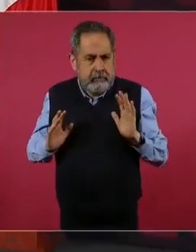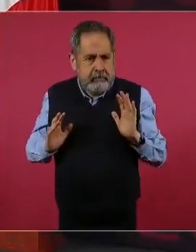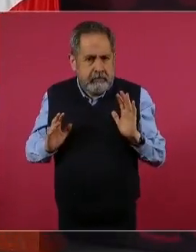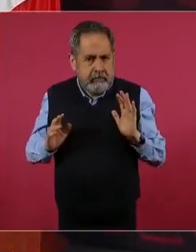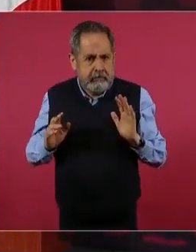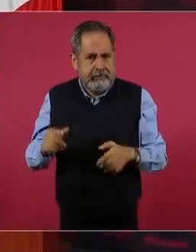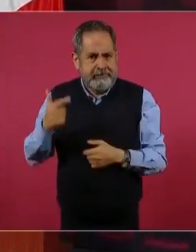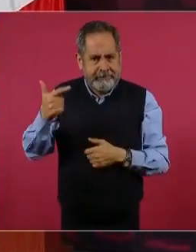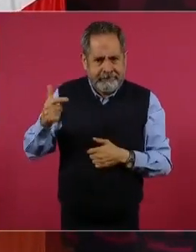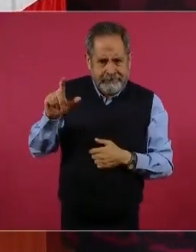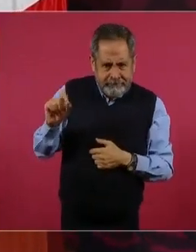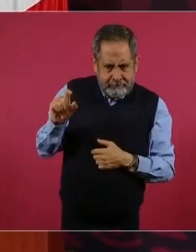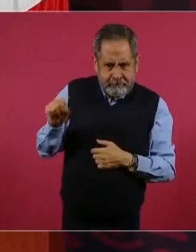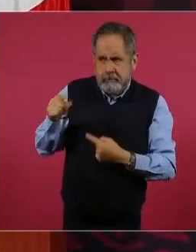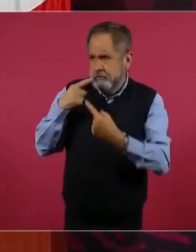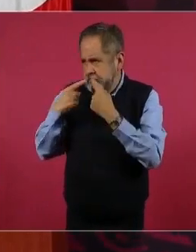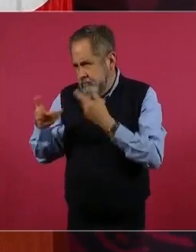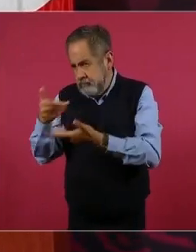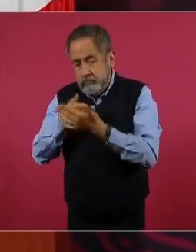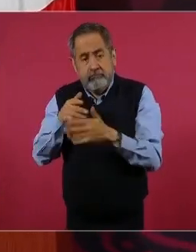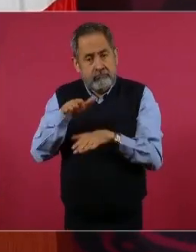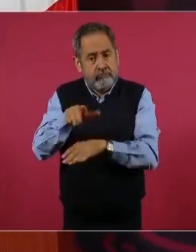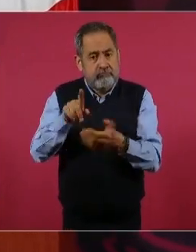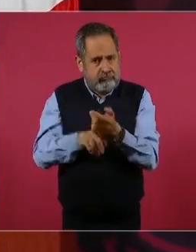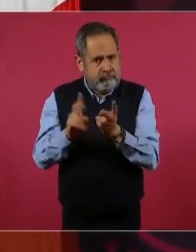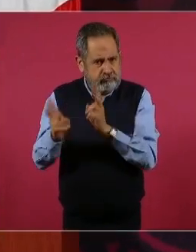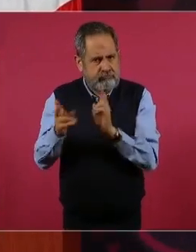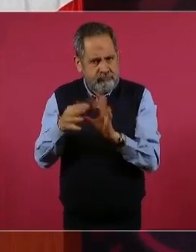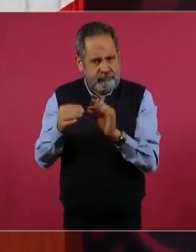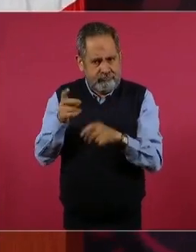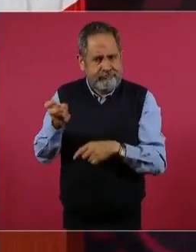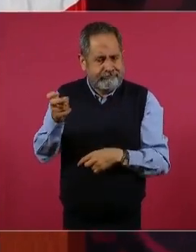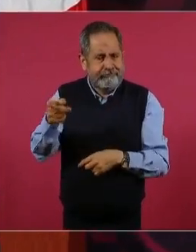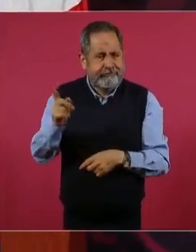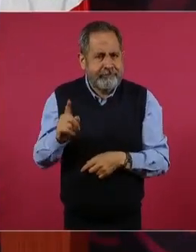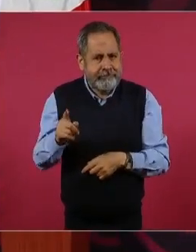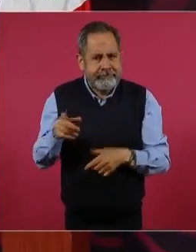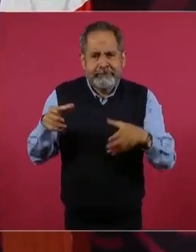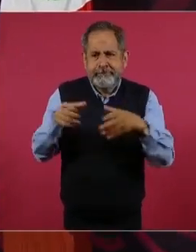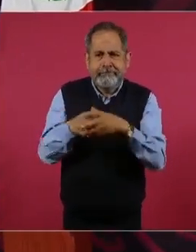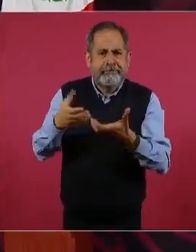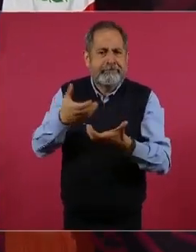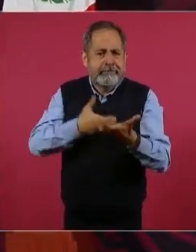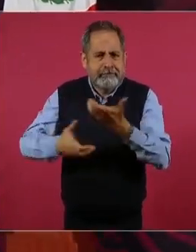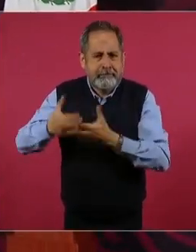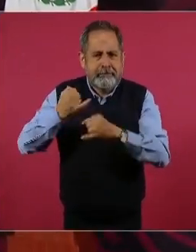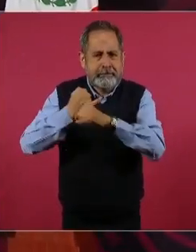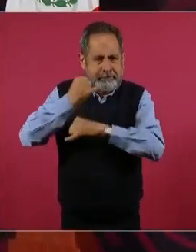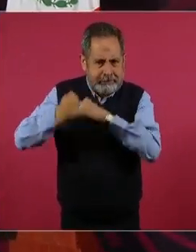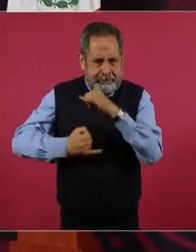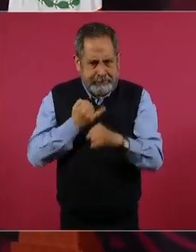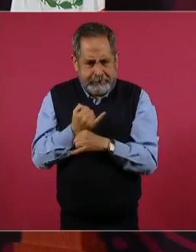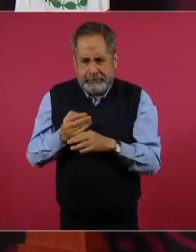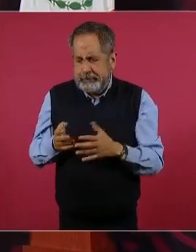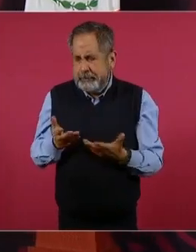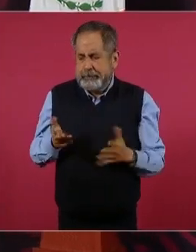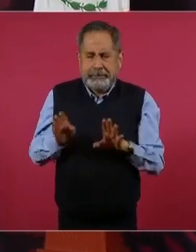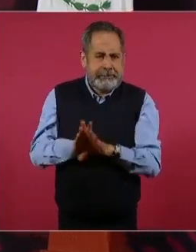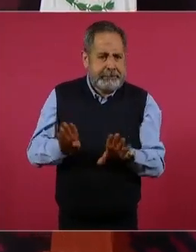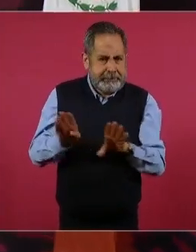en el G20 se habla de este comercio internacional que muchas